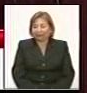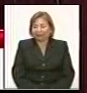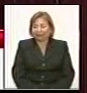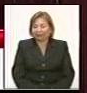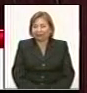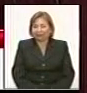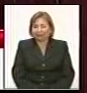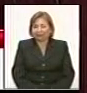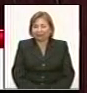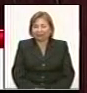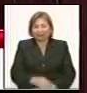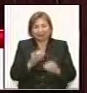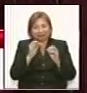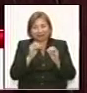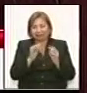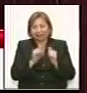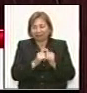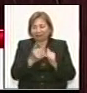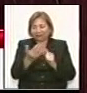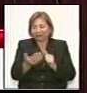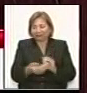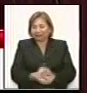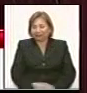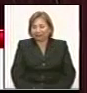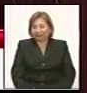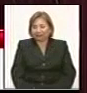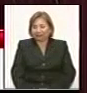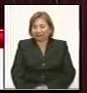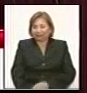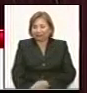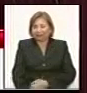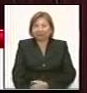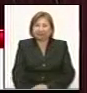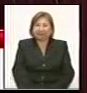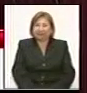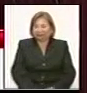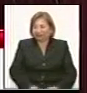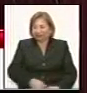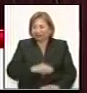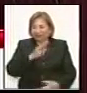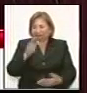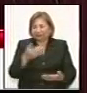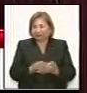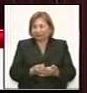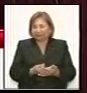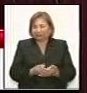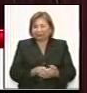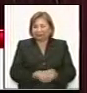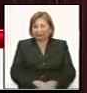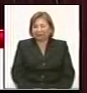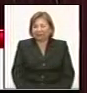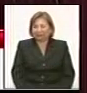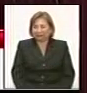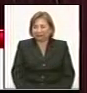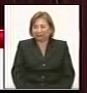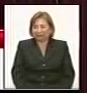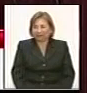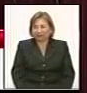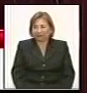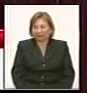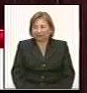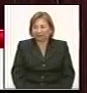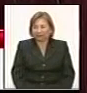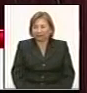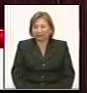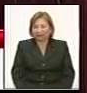que mañana hay que ir vestido de turista, ¿no? Total es por sí, es decir,